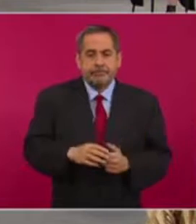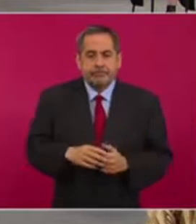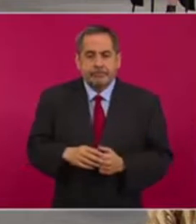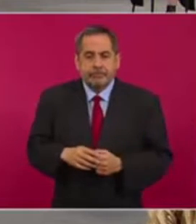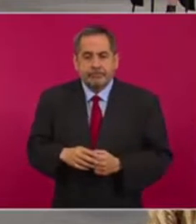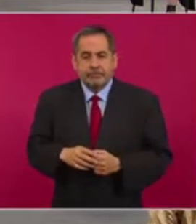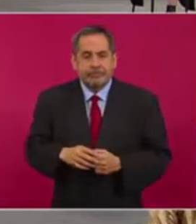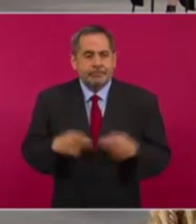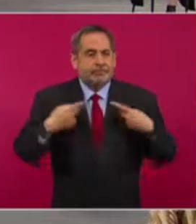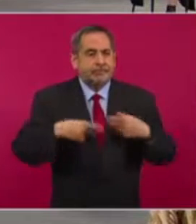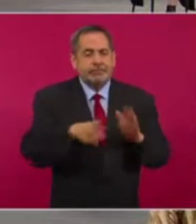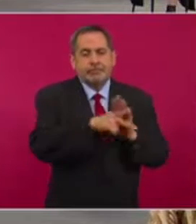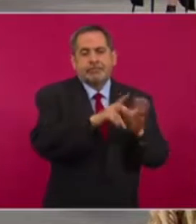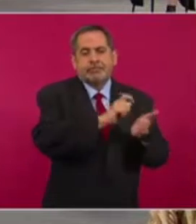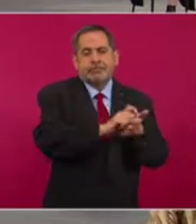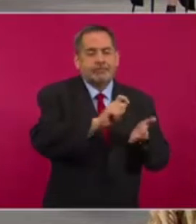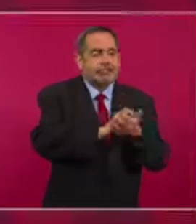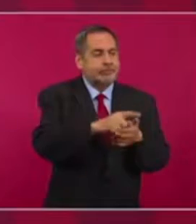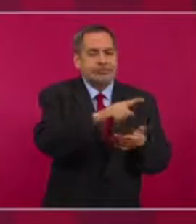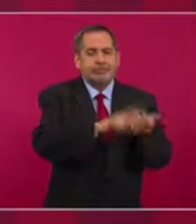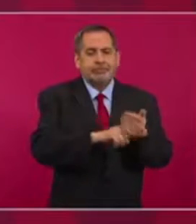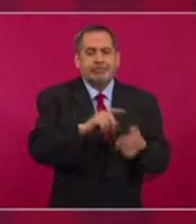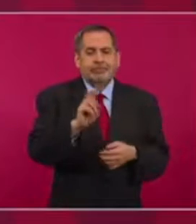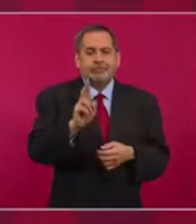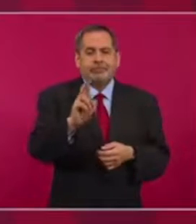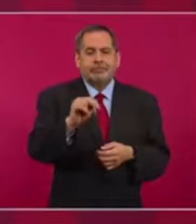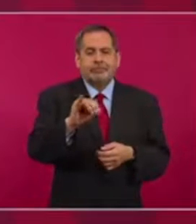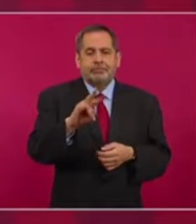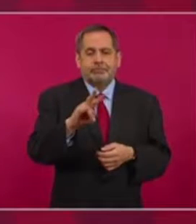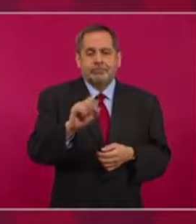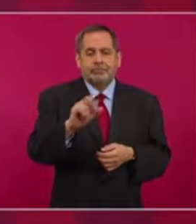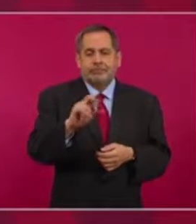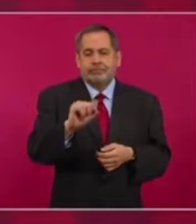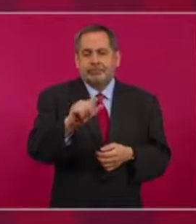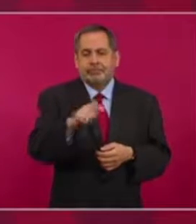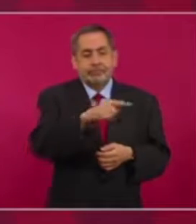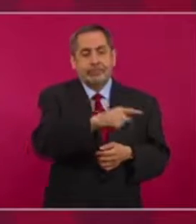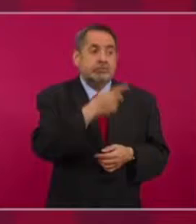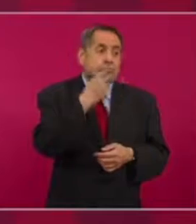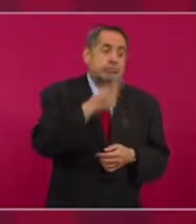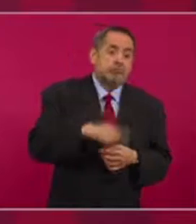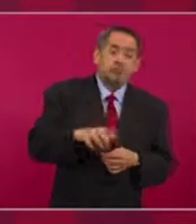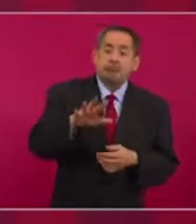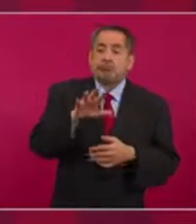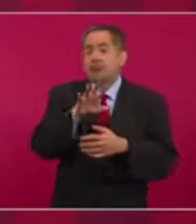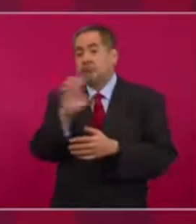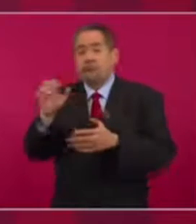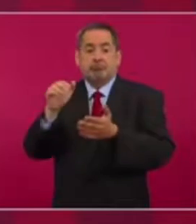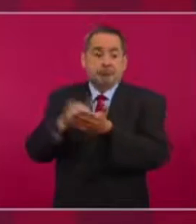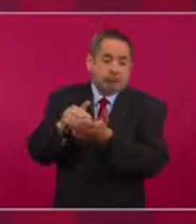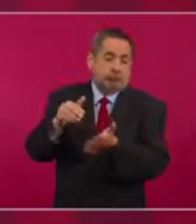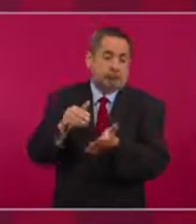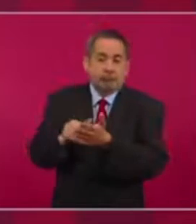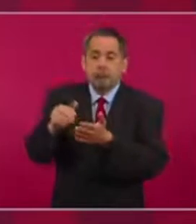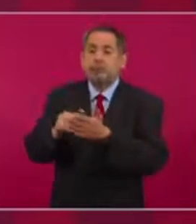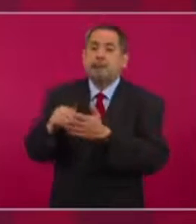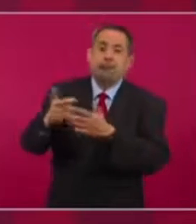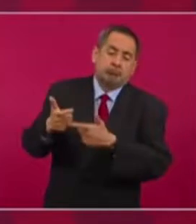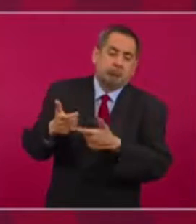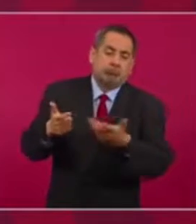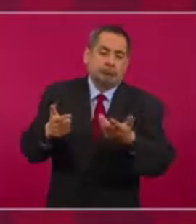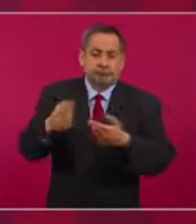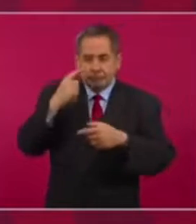un columnista del periódico Universal, de que costó 500,000 millones, ¿no?,